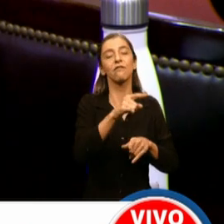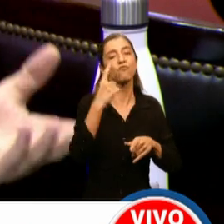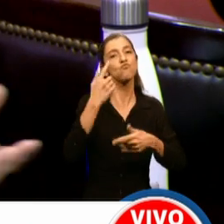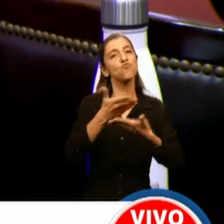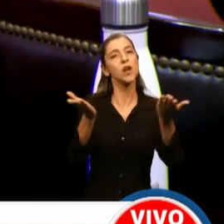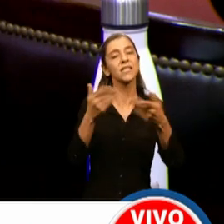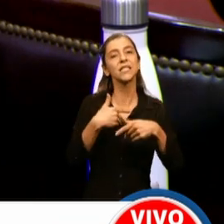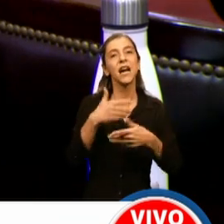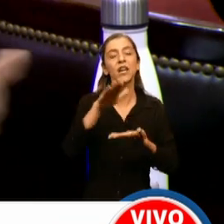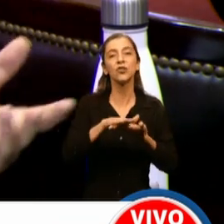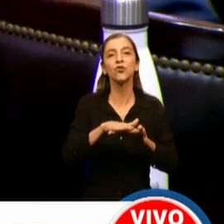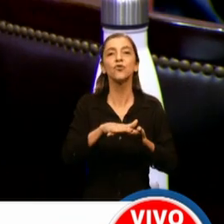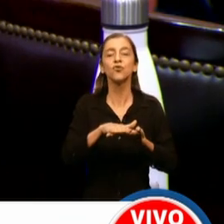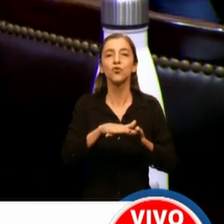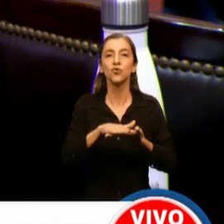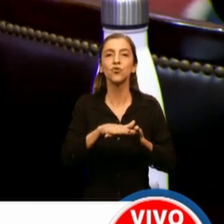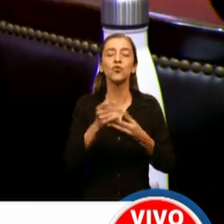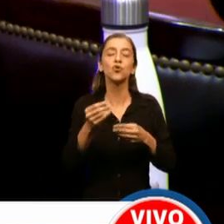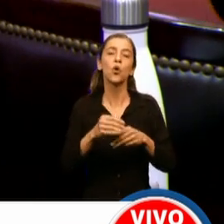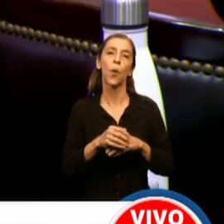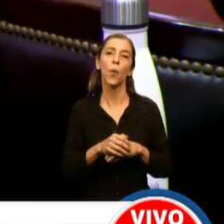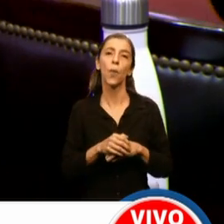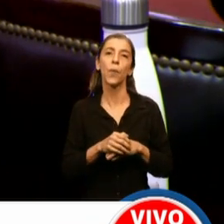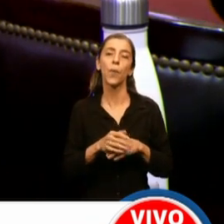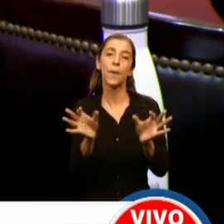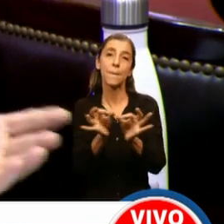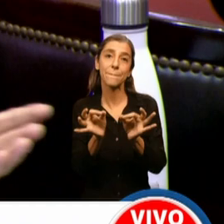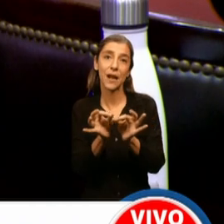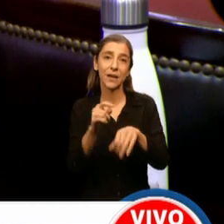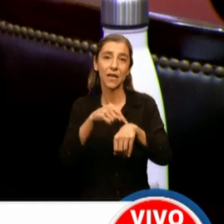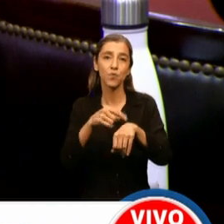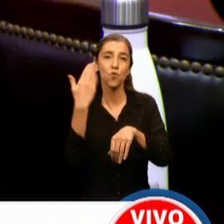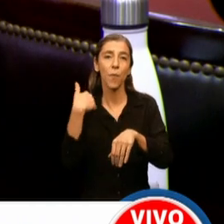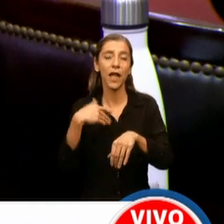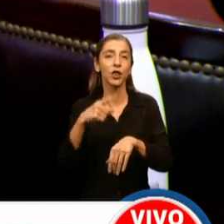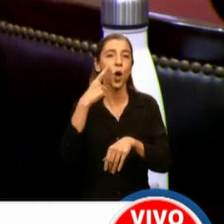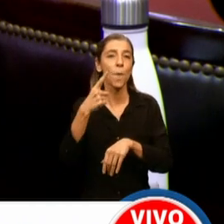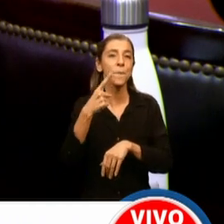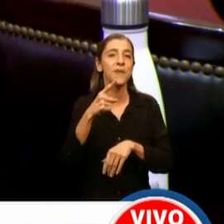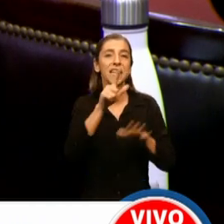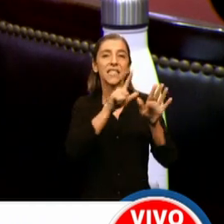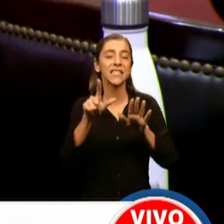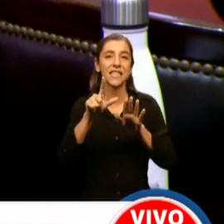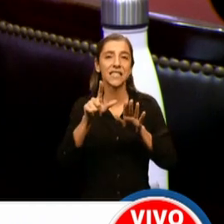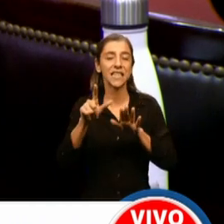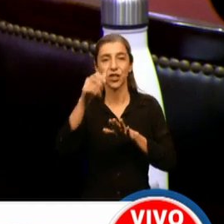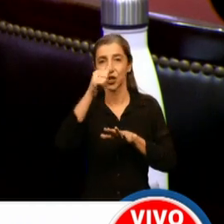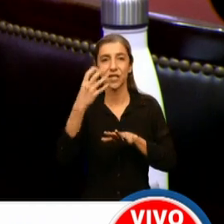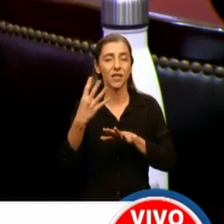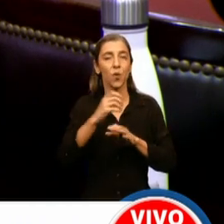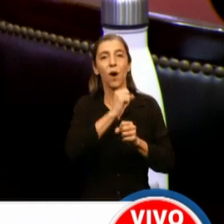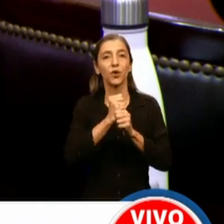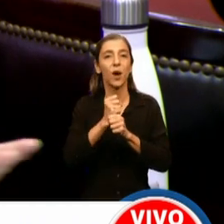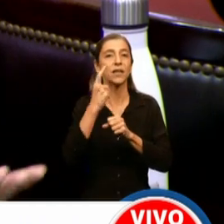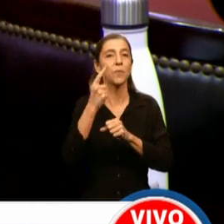la división que tenía en las malvinas desde el año mil 764 a mil 833 y que tenía